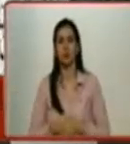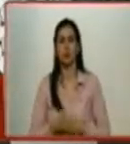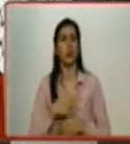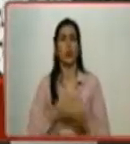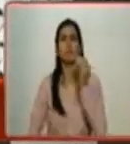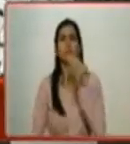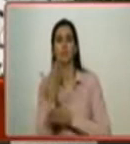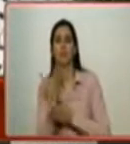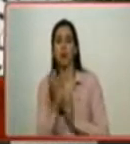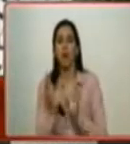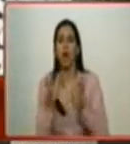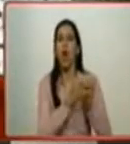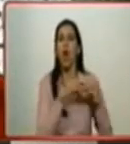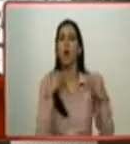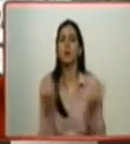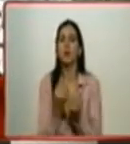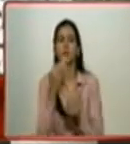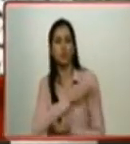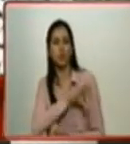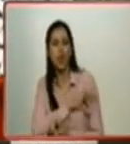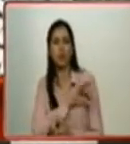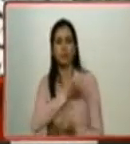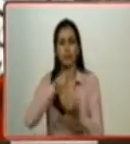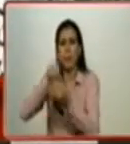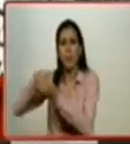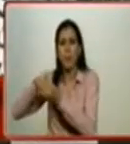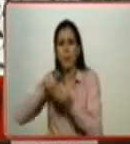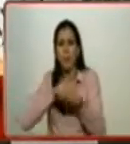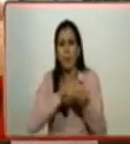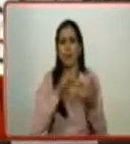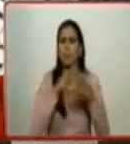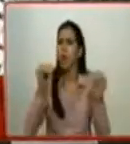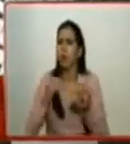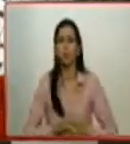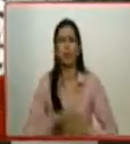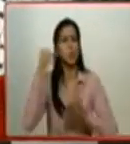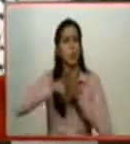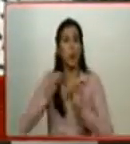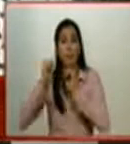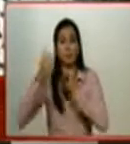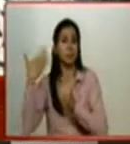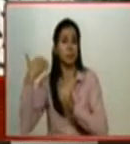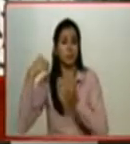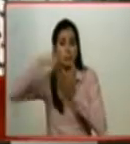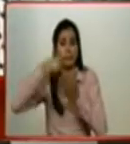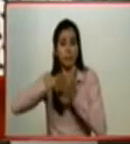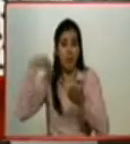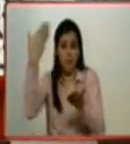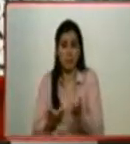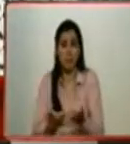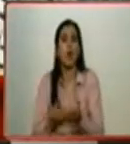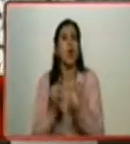una fuerza de las organizaciones sociales, como una fuerza de los movimientos populares, desde todas nuestras luchas. Nosotros seguiremos